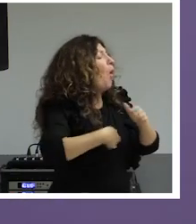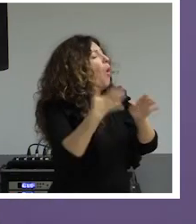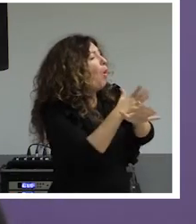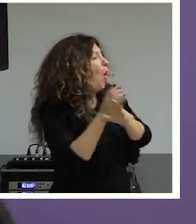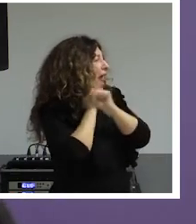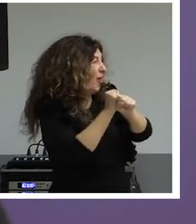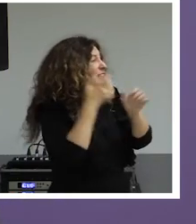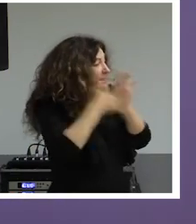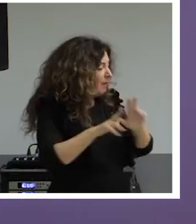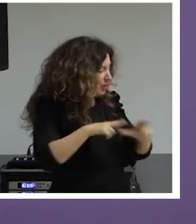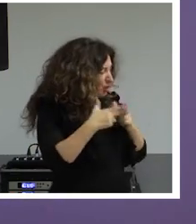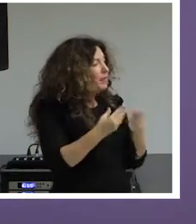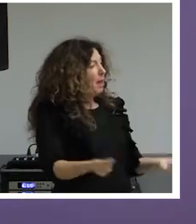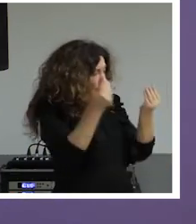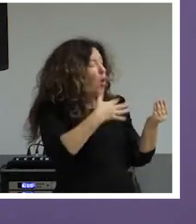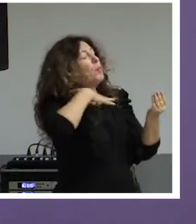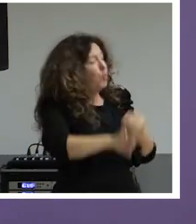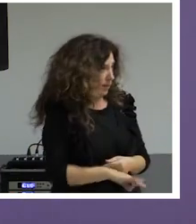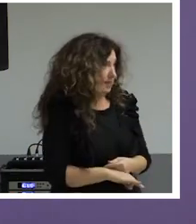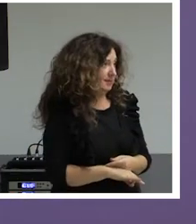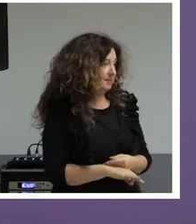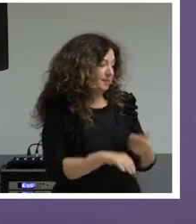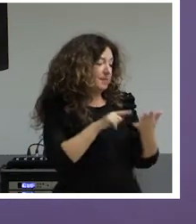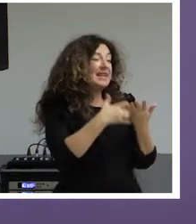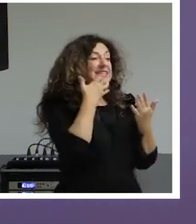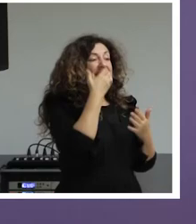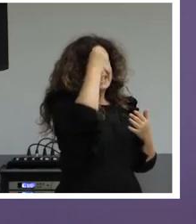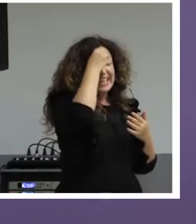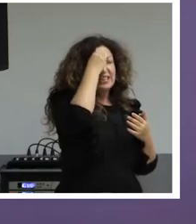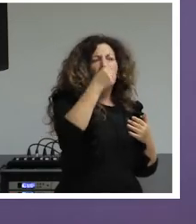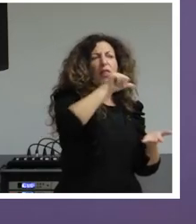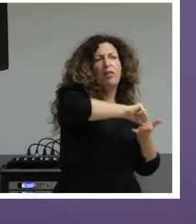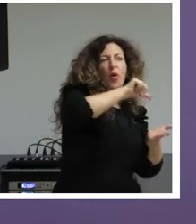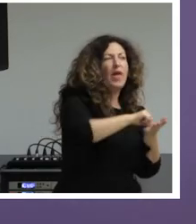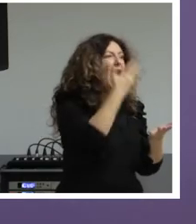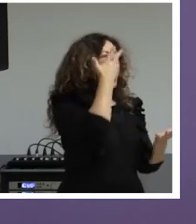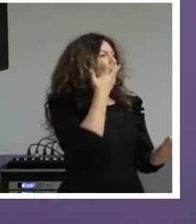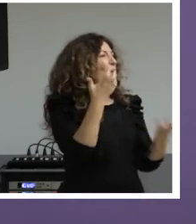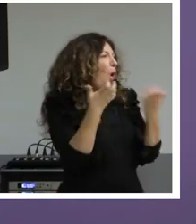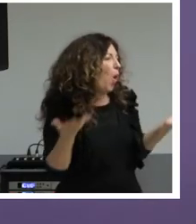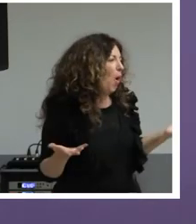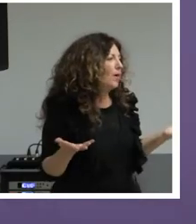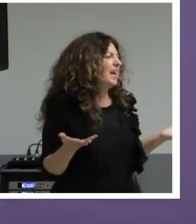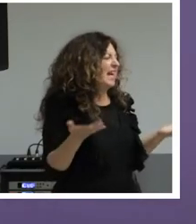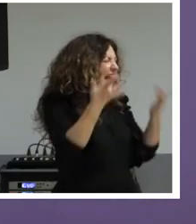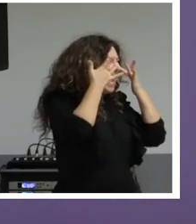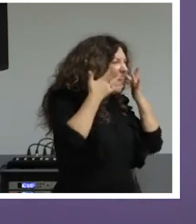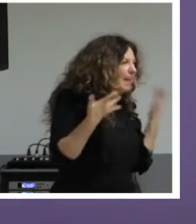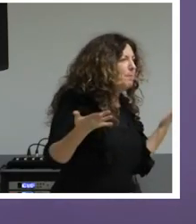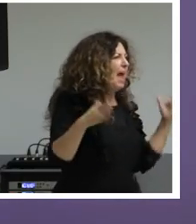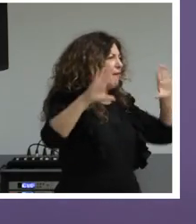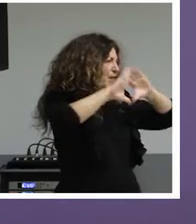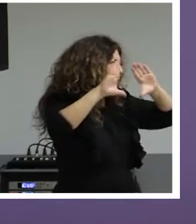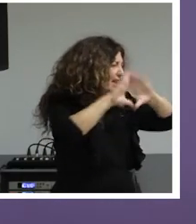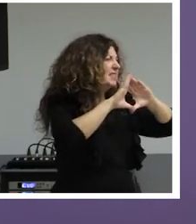y no tener la indecencia de tener 400 locales de apuestas con las tasas más altas de Europa del ludopatía es que puedes tener